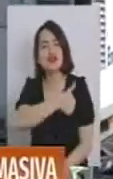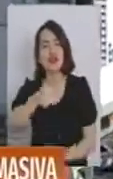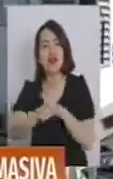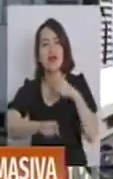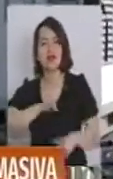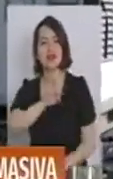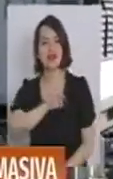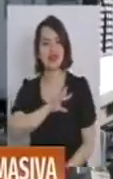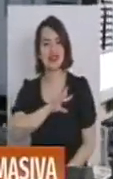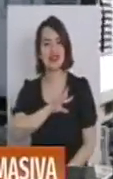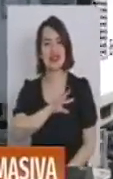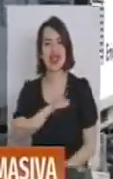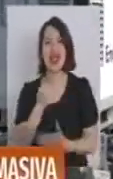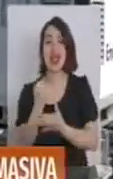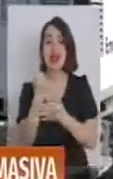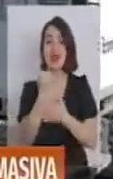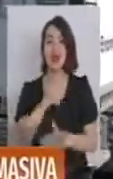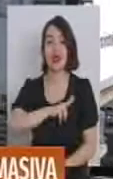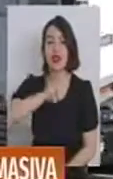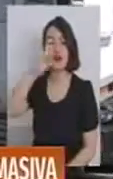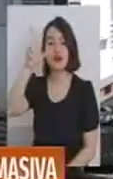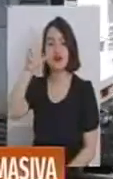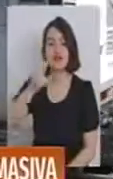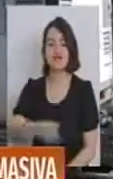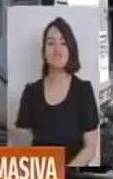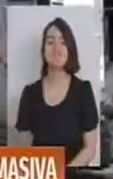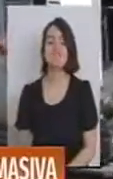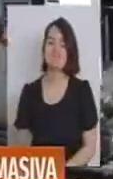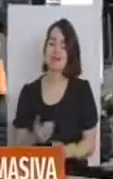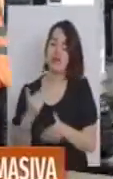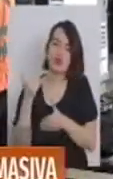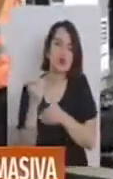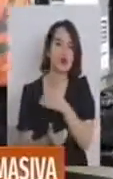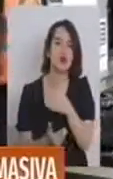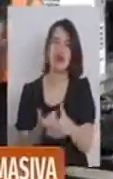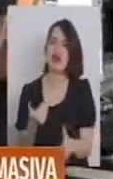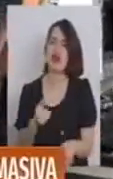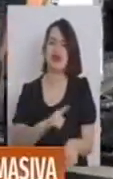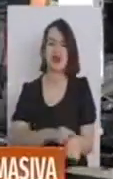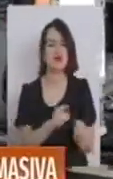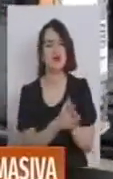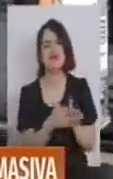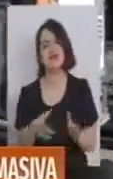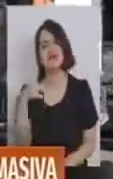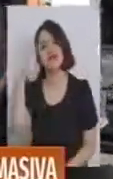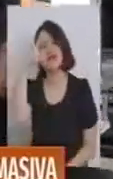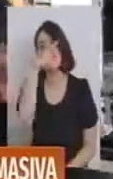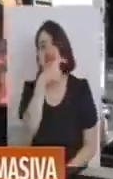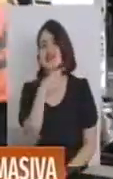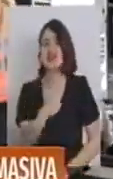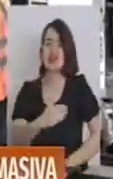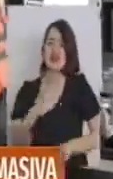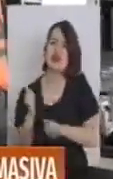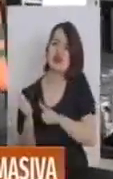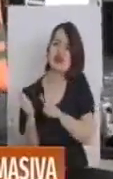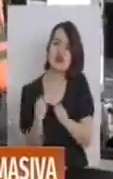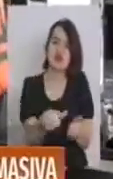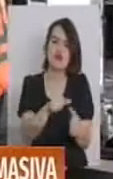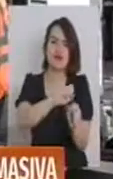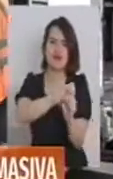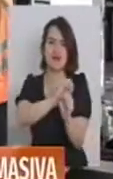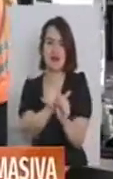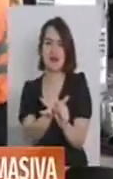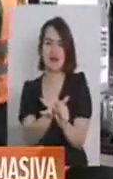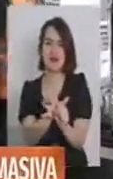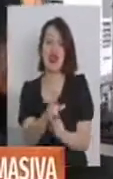chilenos y con la ayuda de Dios vamos a superar estos tiempos de adversidad, vamos a superar esta pandemia, vamos